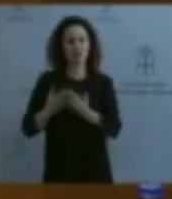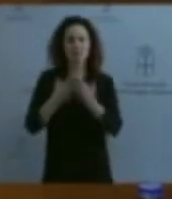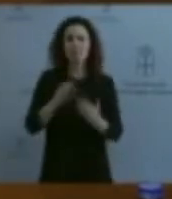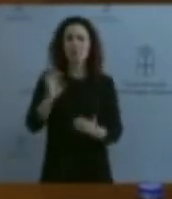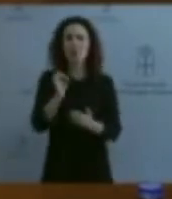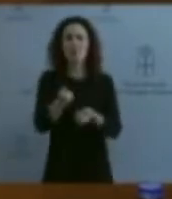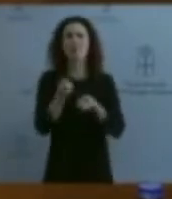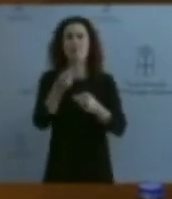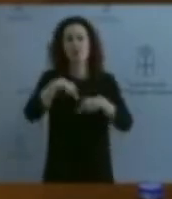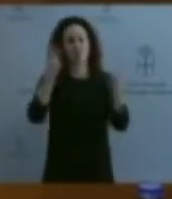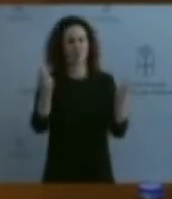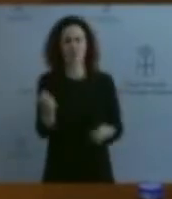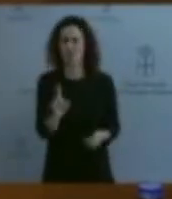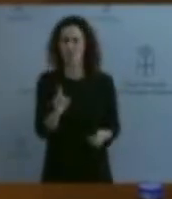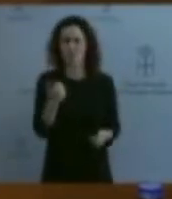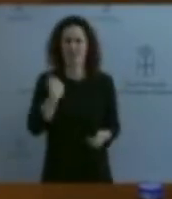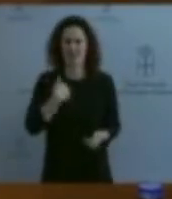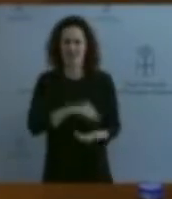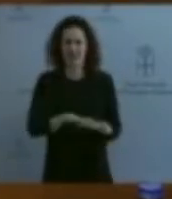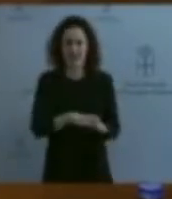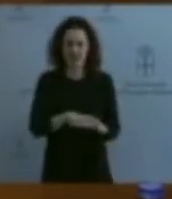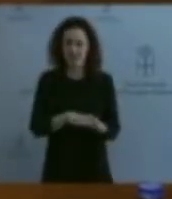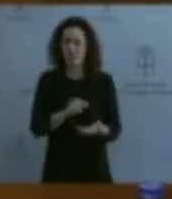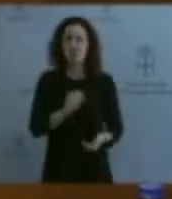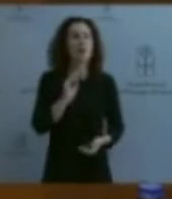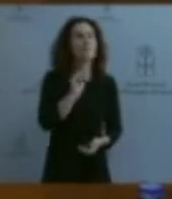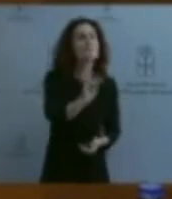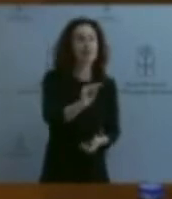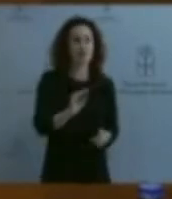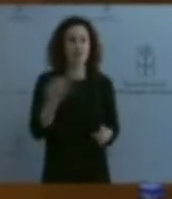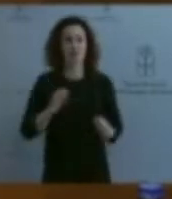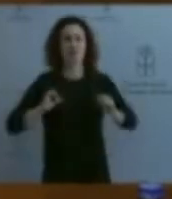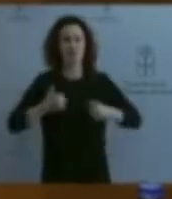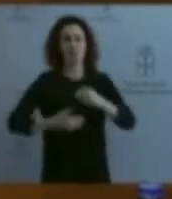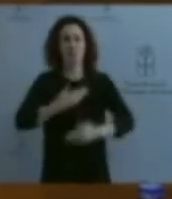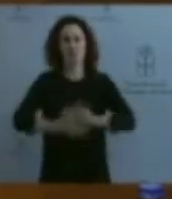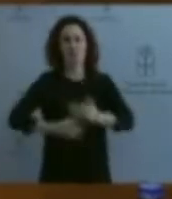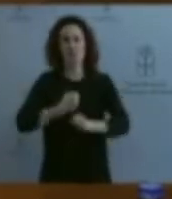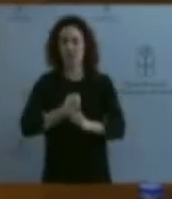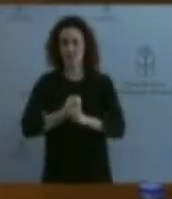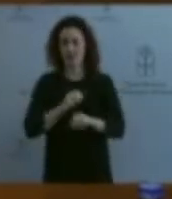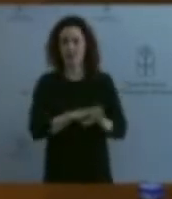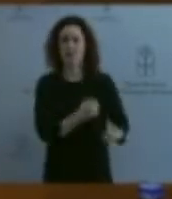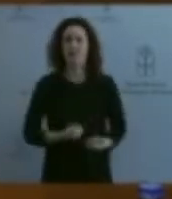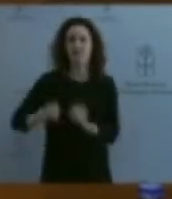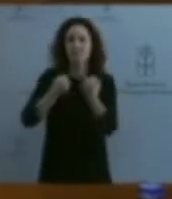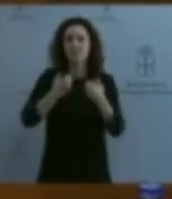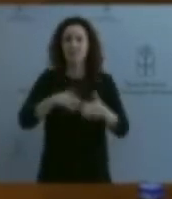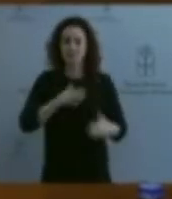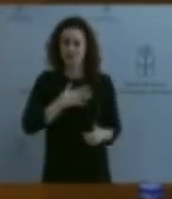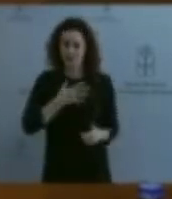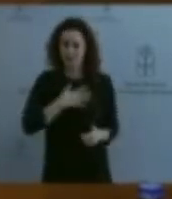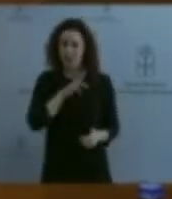Le insto a que nos pongamos a trabajar desde hoy mismo para proteger nuestra industria y asegurarnos de que el Estado impulsa su